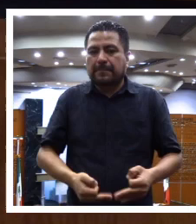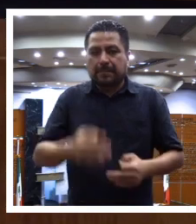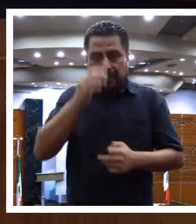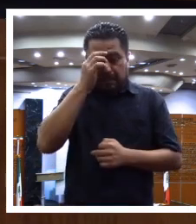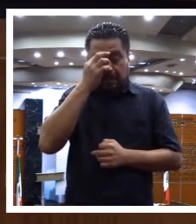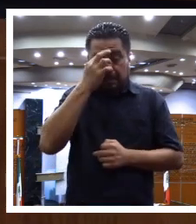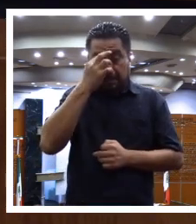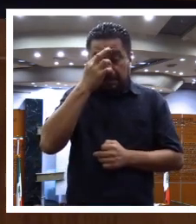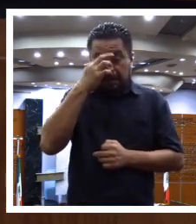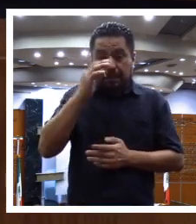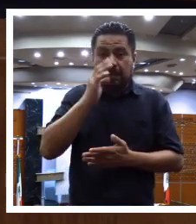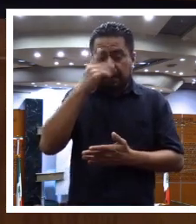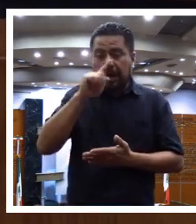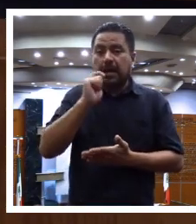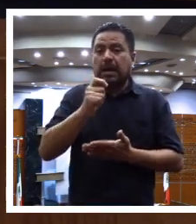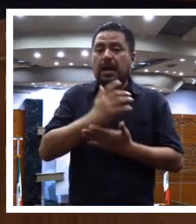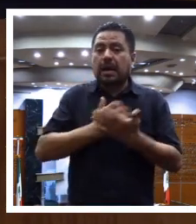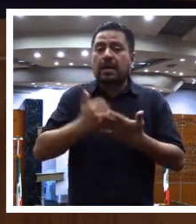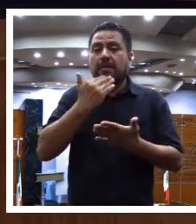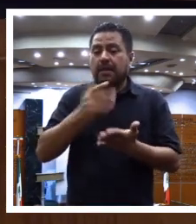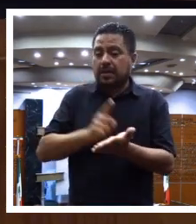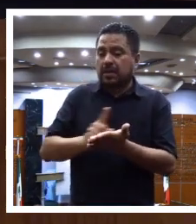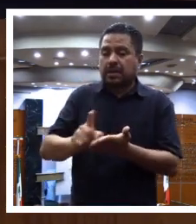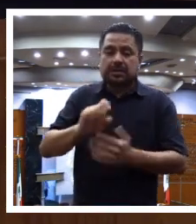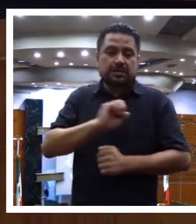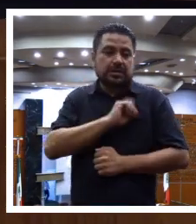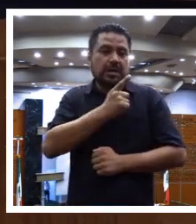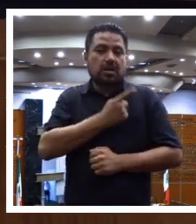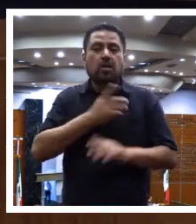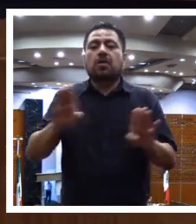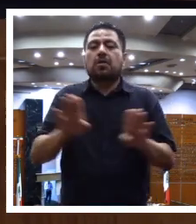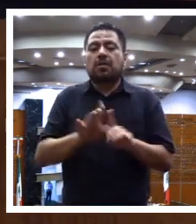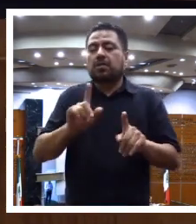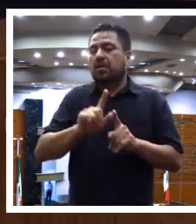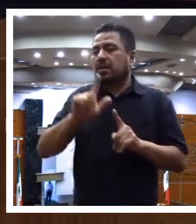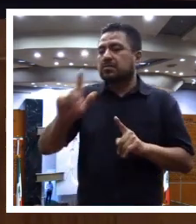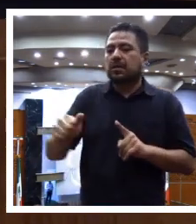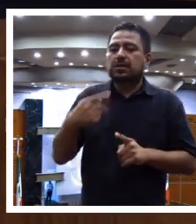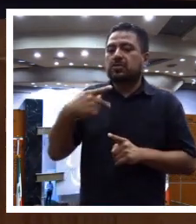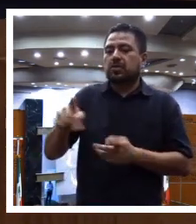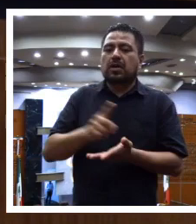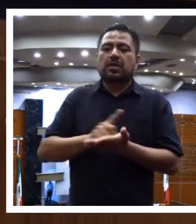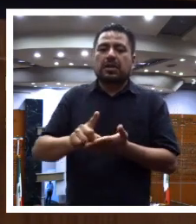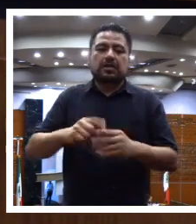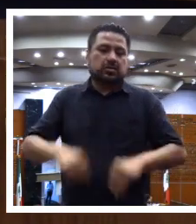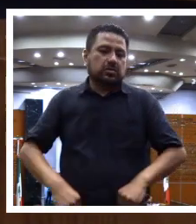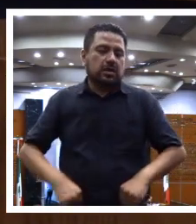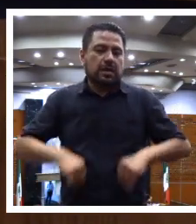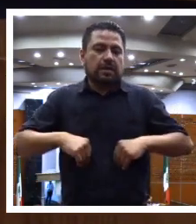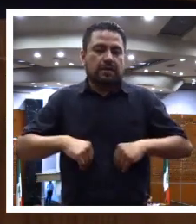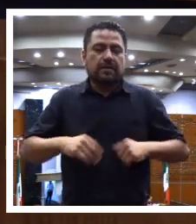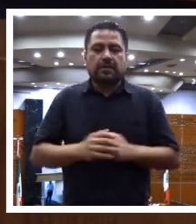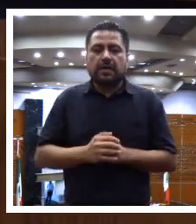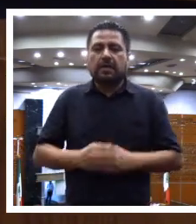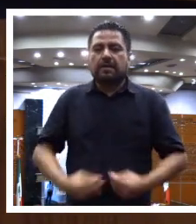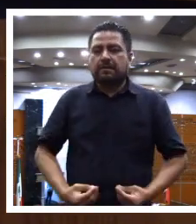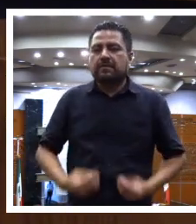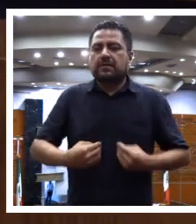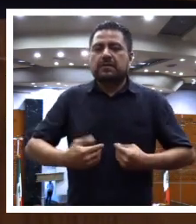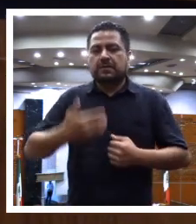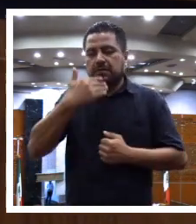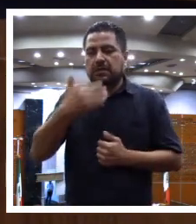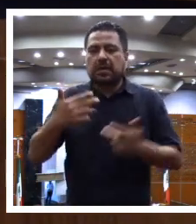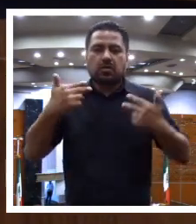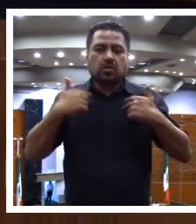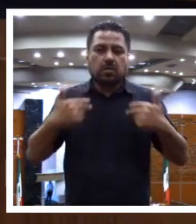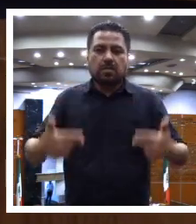eficaz para garantizar su derecho a la salud y como consecuencia su derecho a la vida, a vivir con dignidad